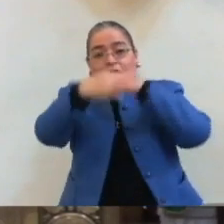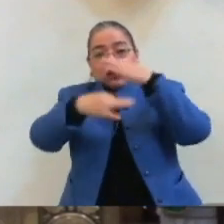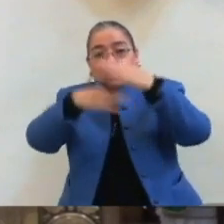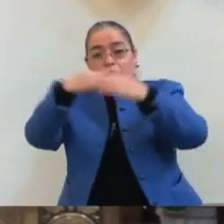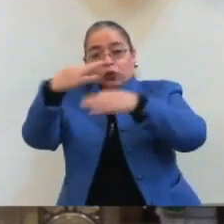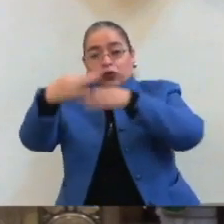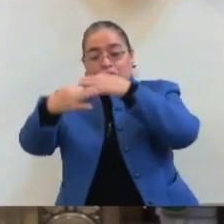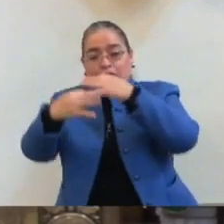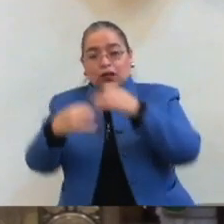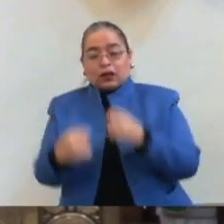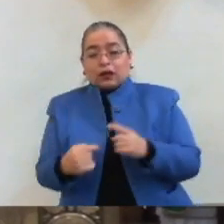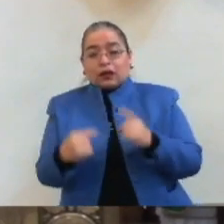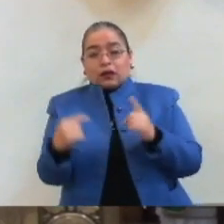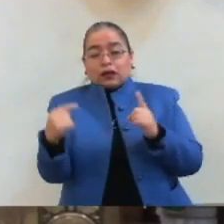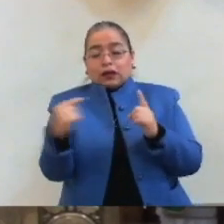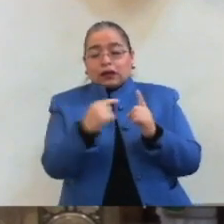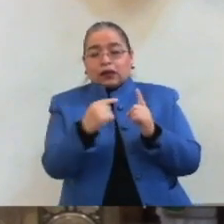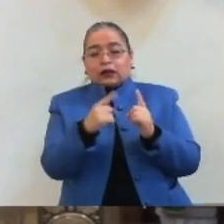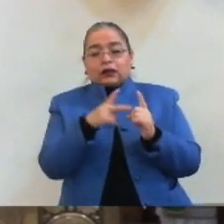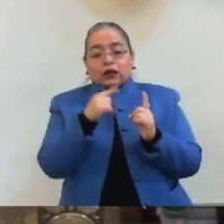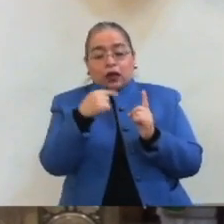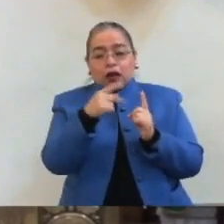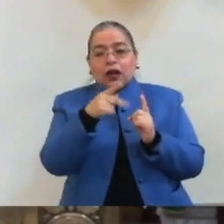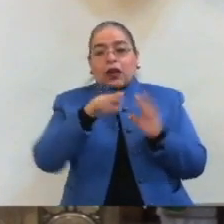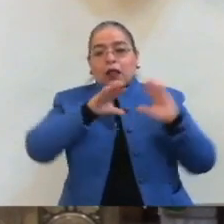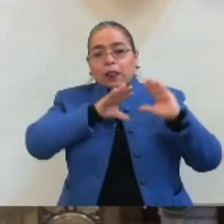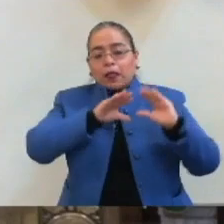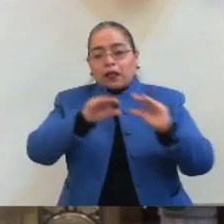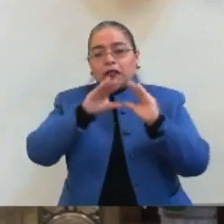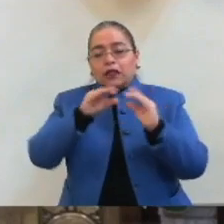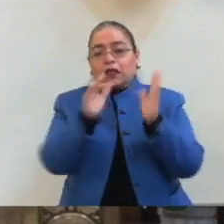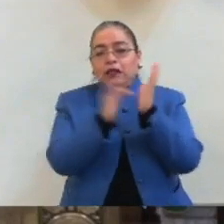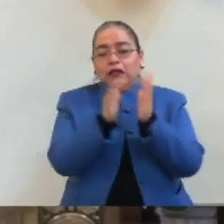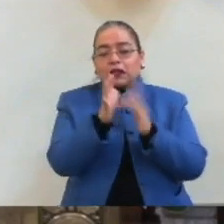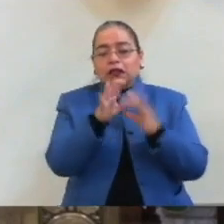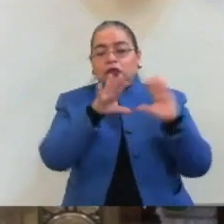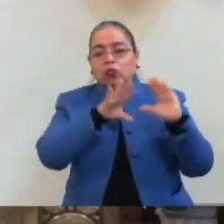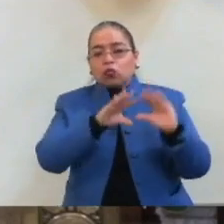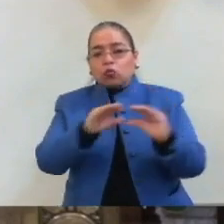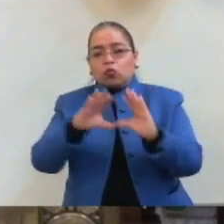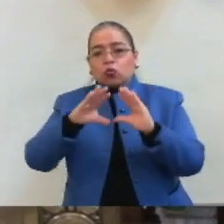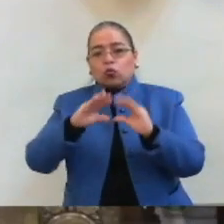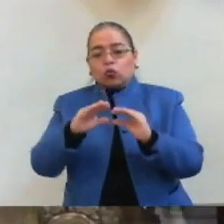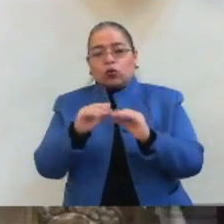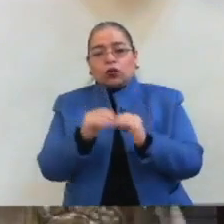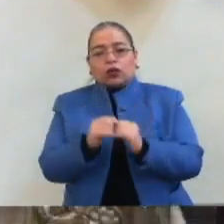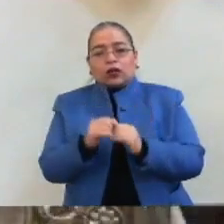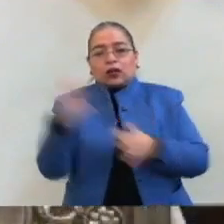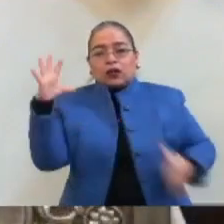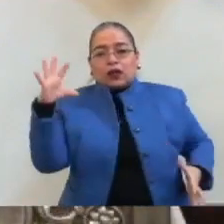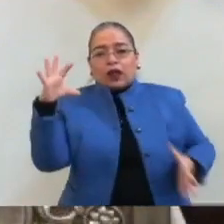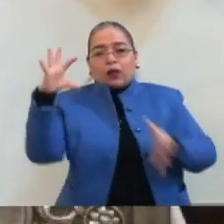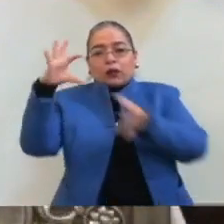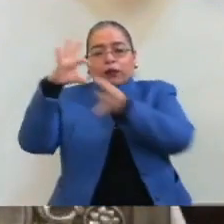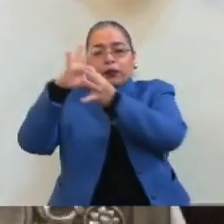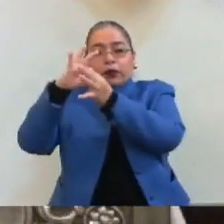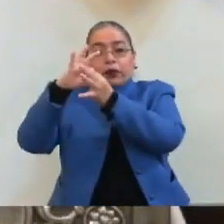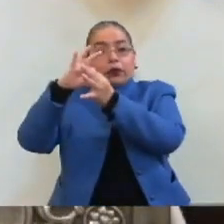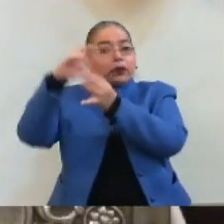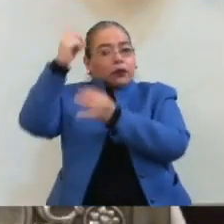su palabra es la palabra que está en el seno del padre